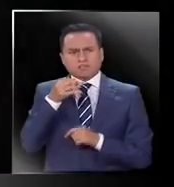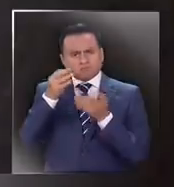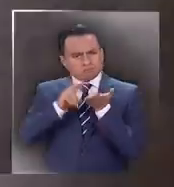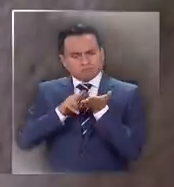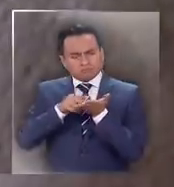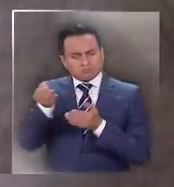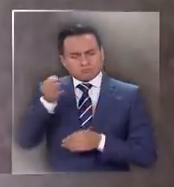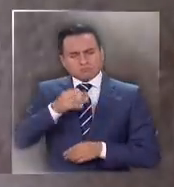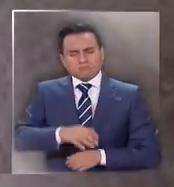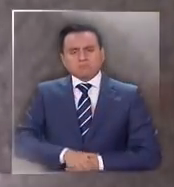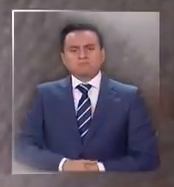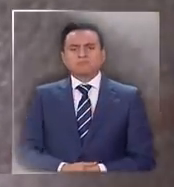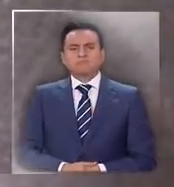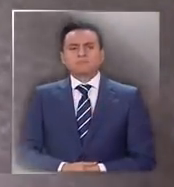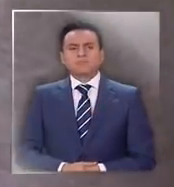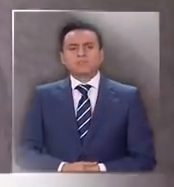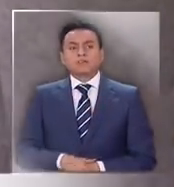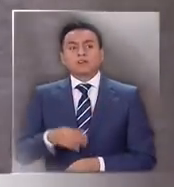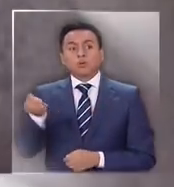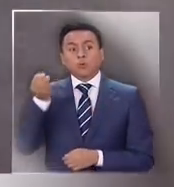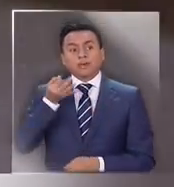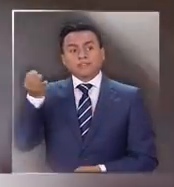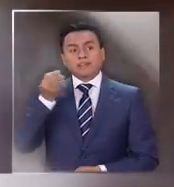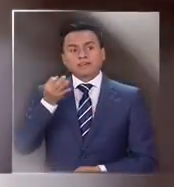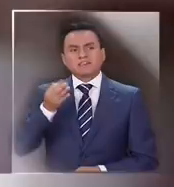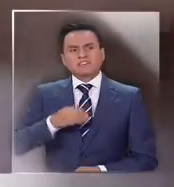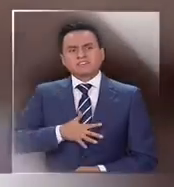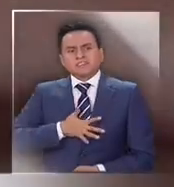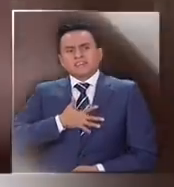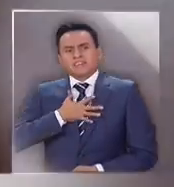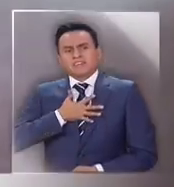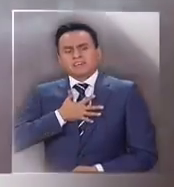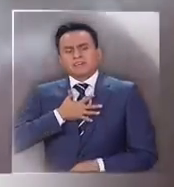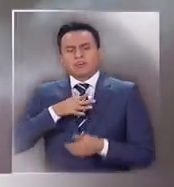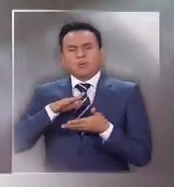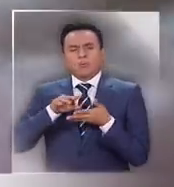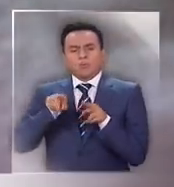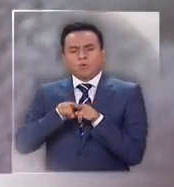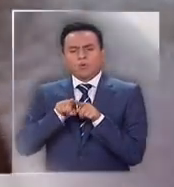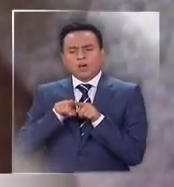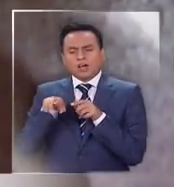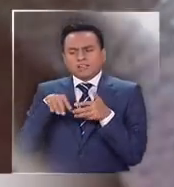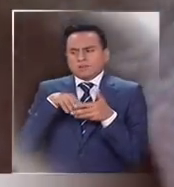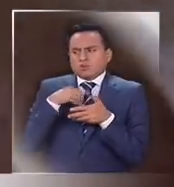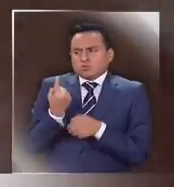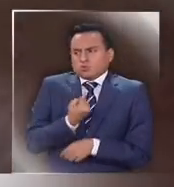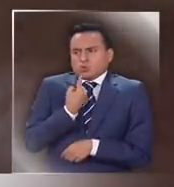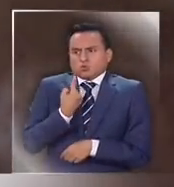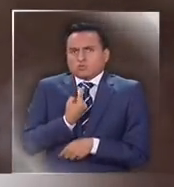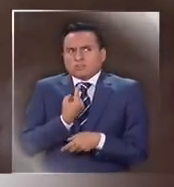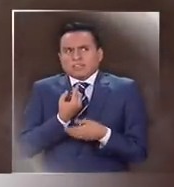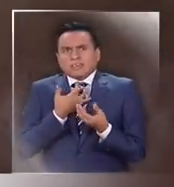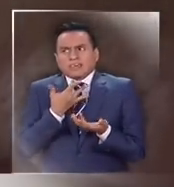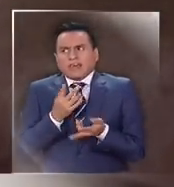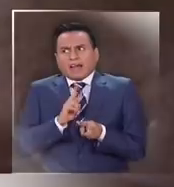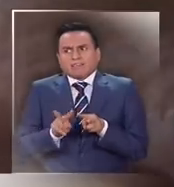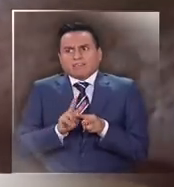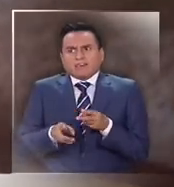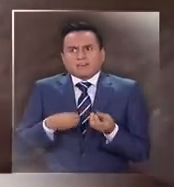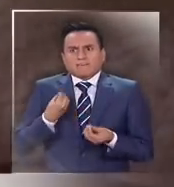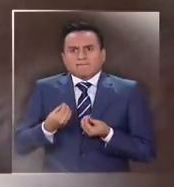literalmente. Según cuenta, se siente atrapado, solo y sin saber qué